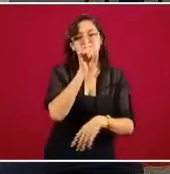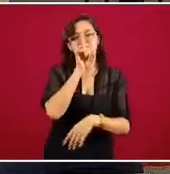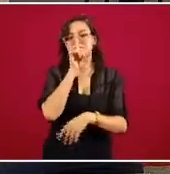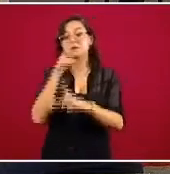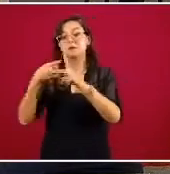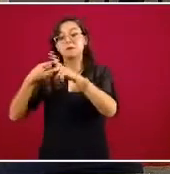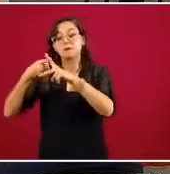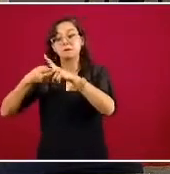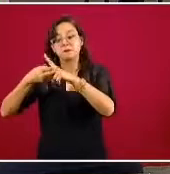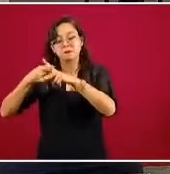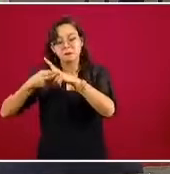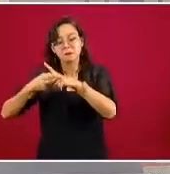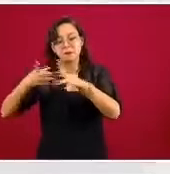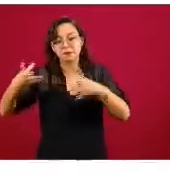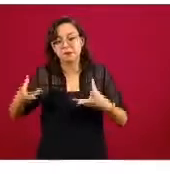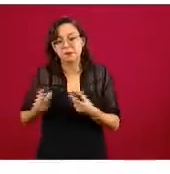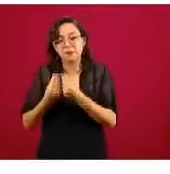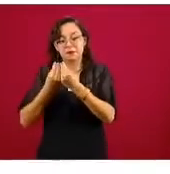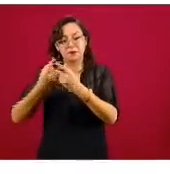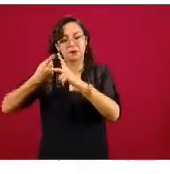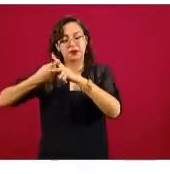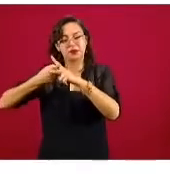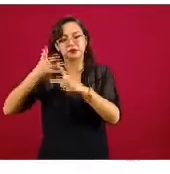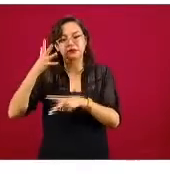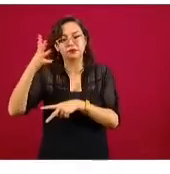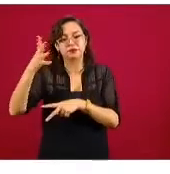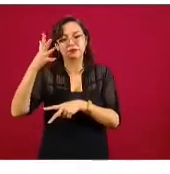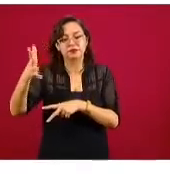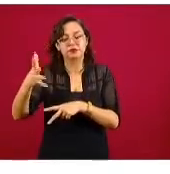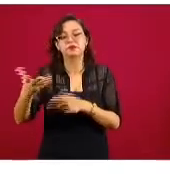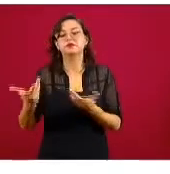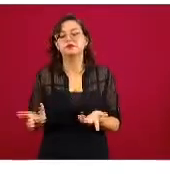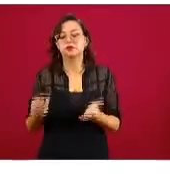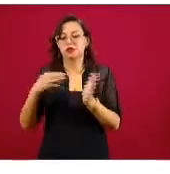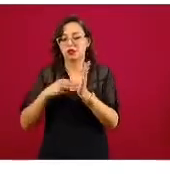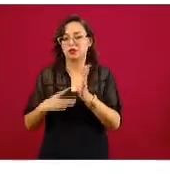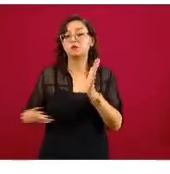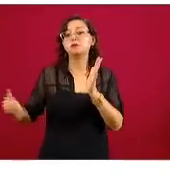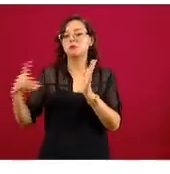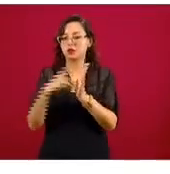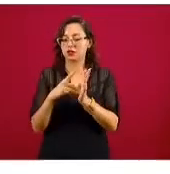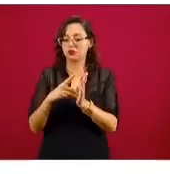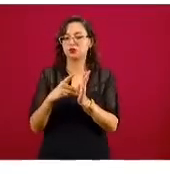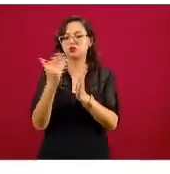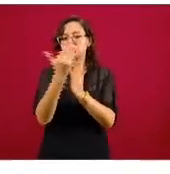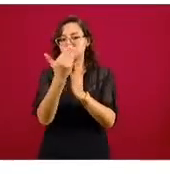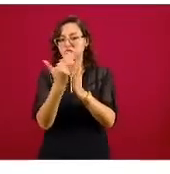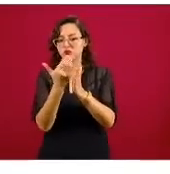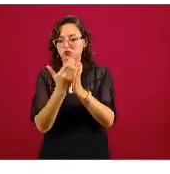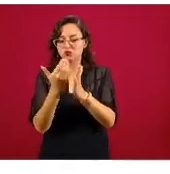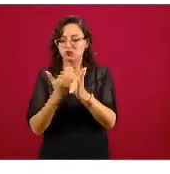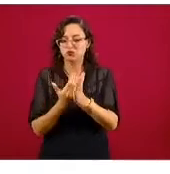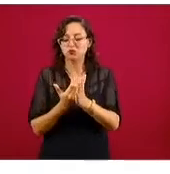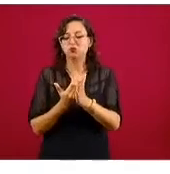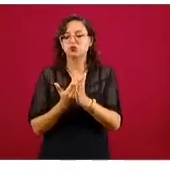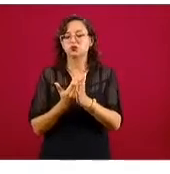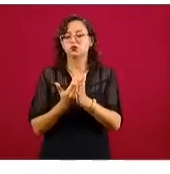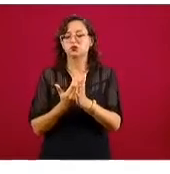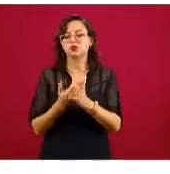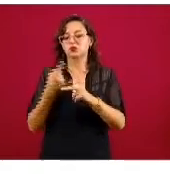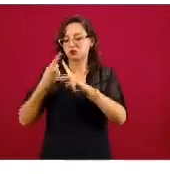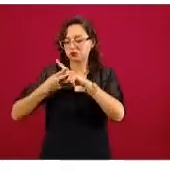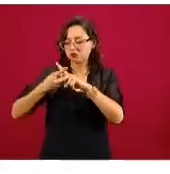en los datos reales, pero que con el uso de ciertos métodos muy reconocidos en las